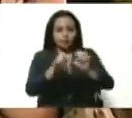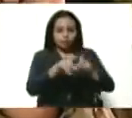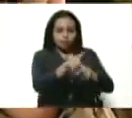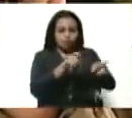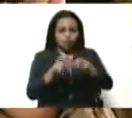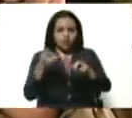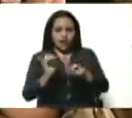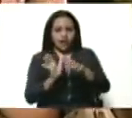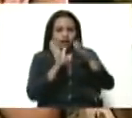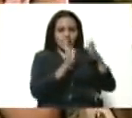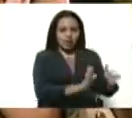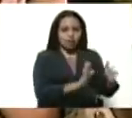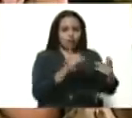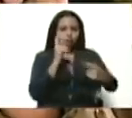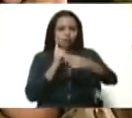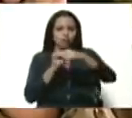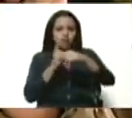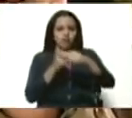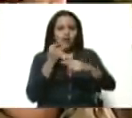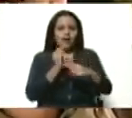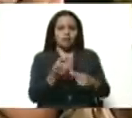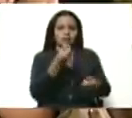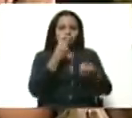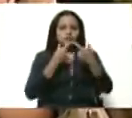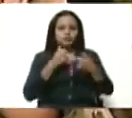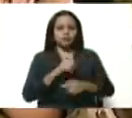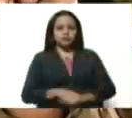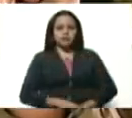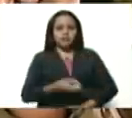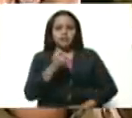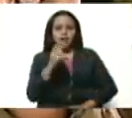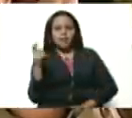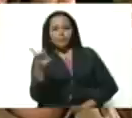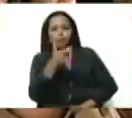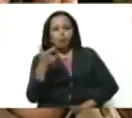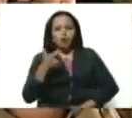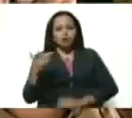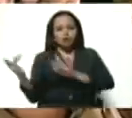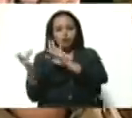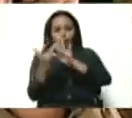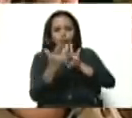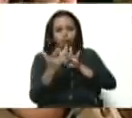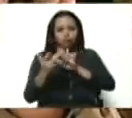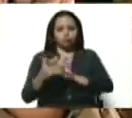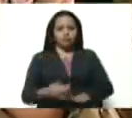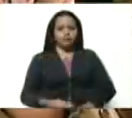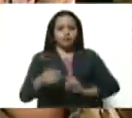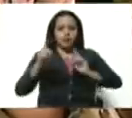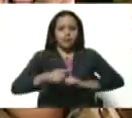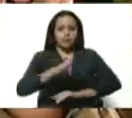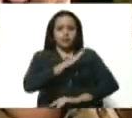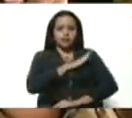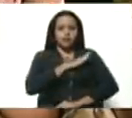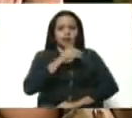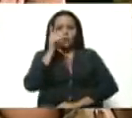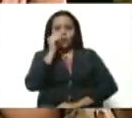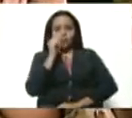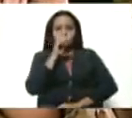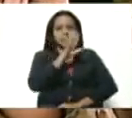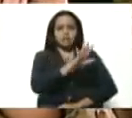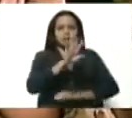aislado los que dieron positivo están recibiendo tratamiento y se está en la búsqueda activa de los contactos también tenemos un hombre de 59 años